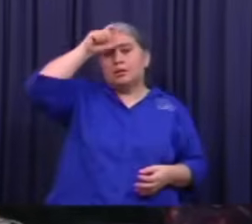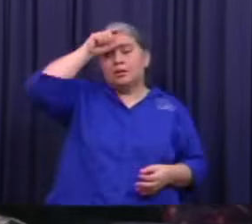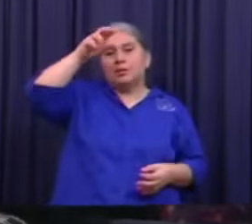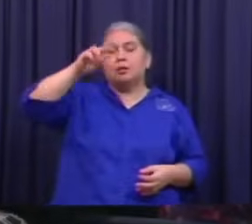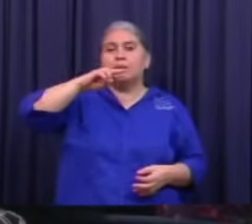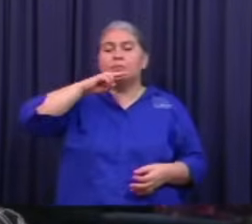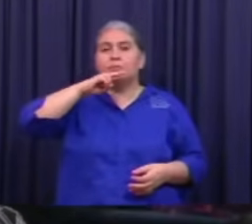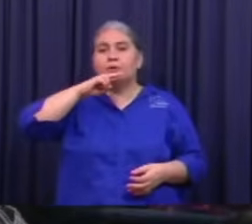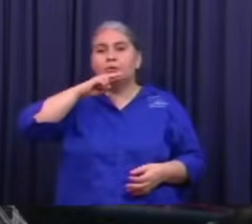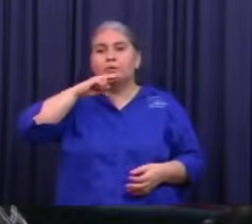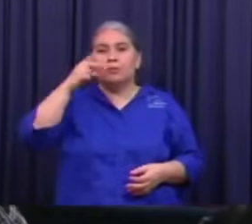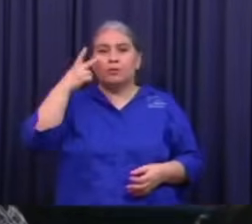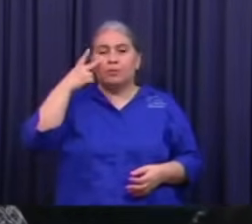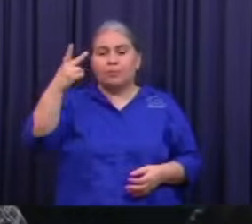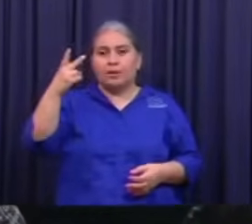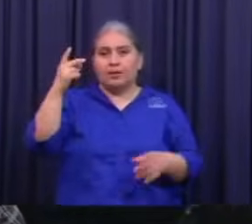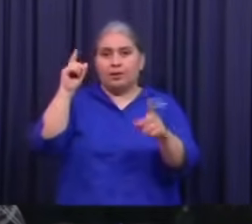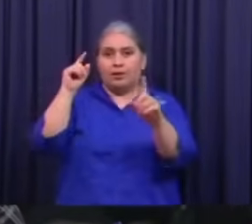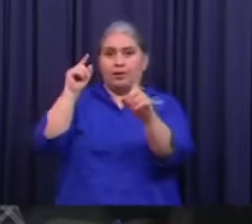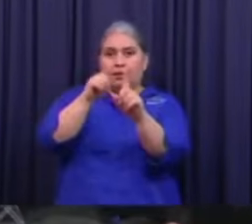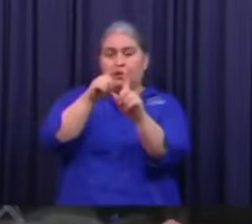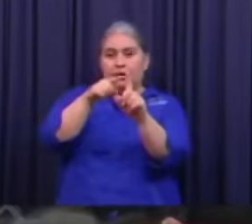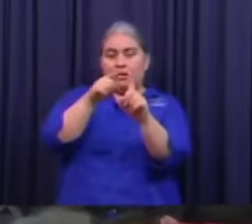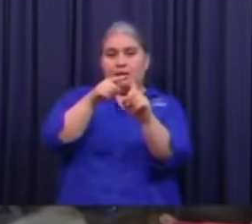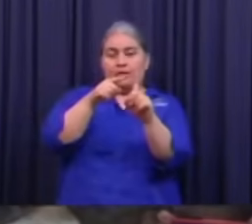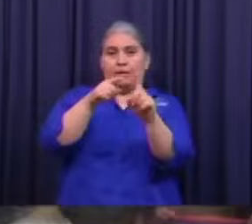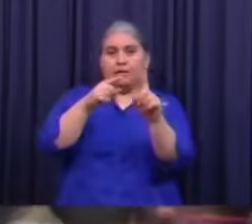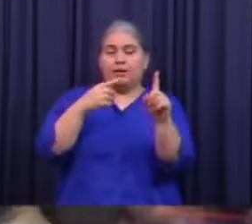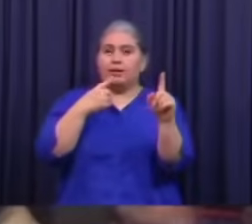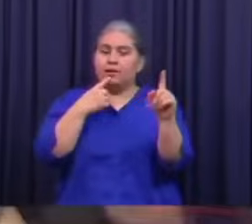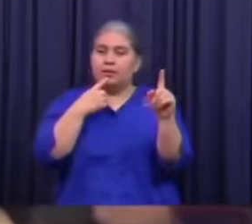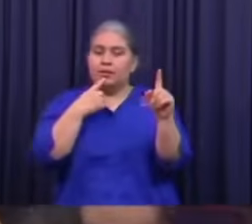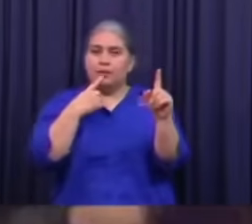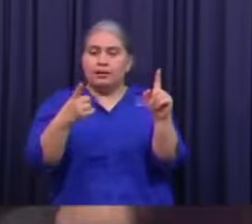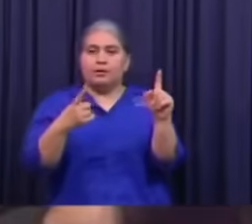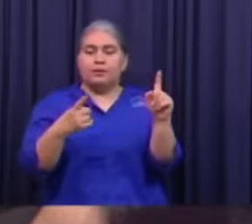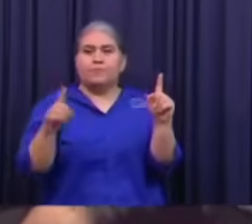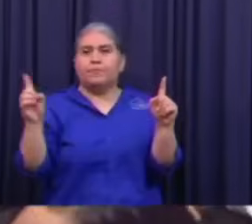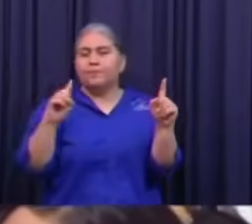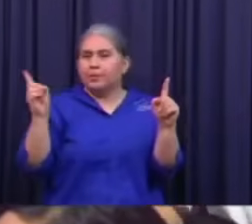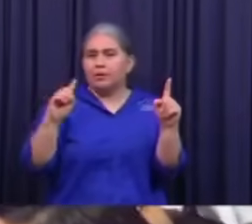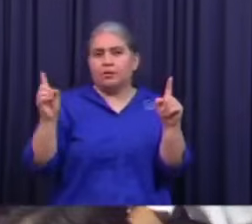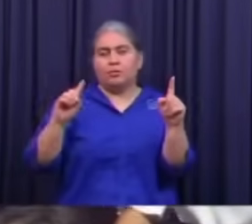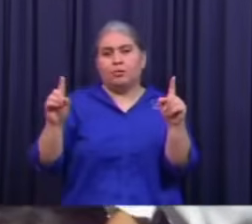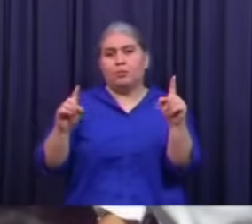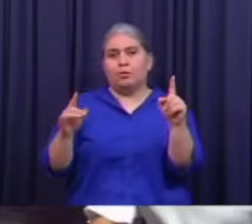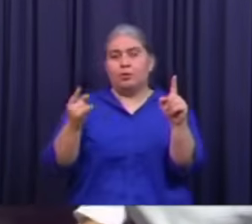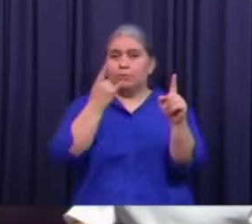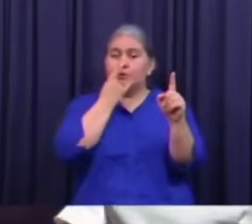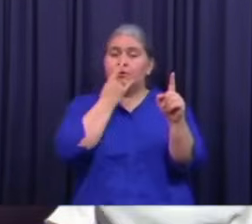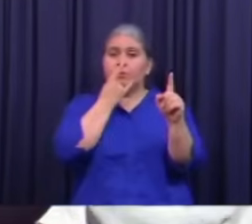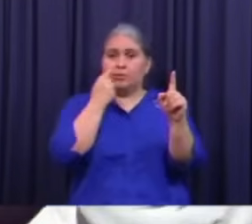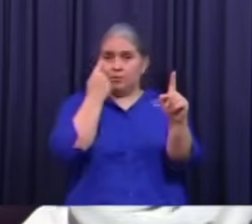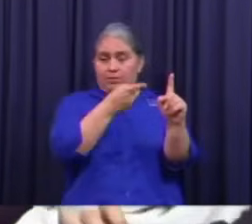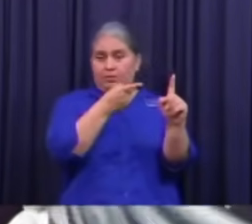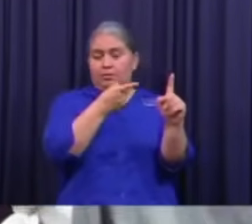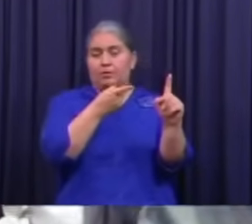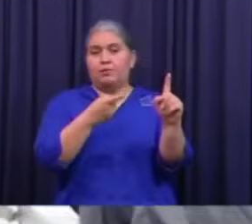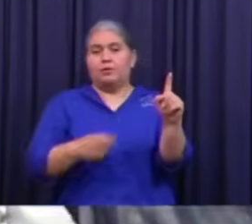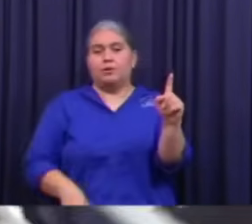pared le dice much No hombre no yo ya perdoné a